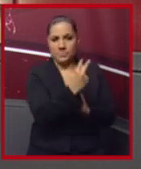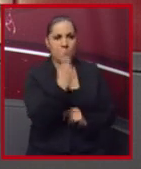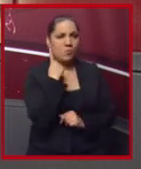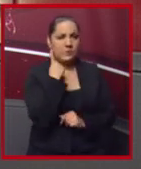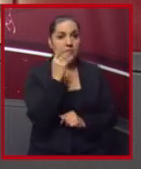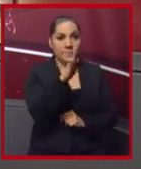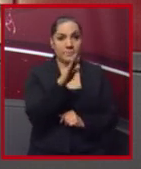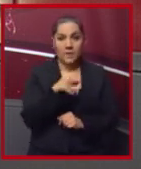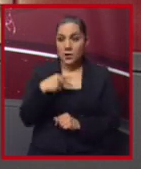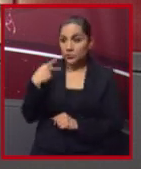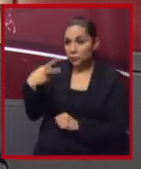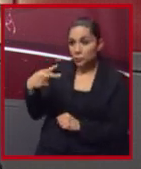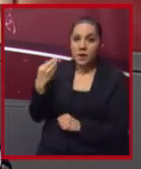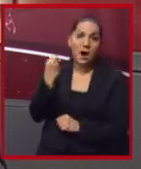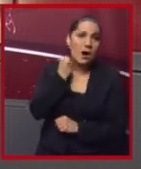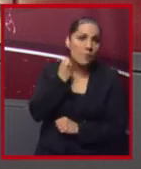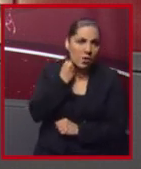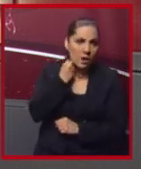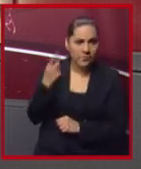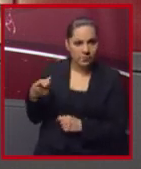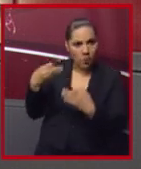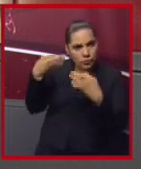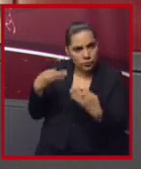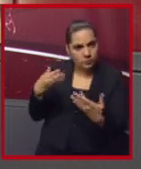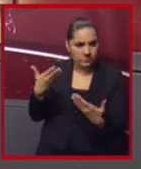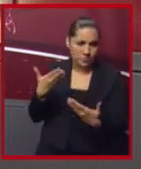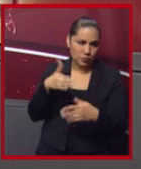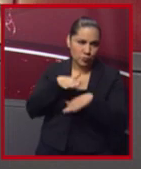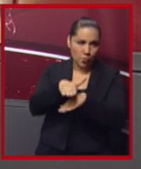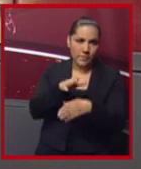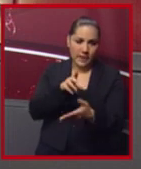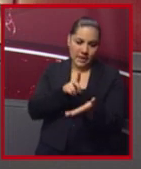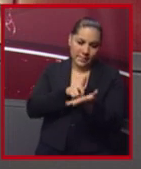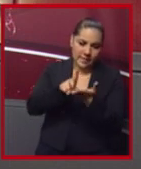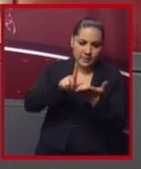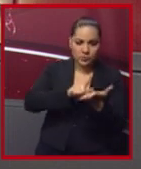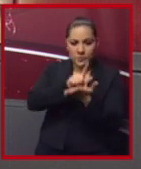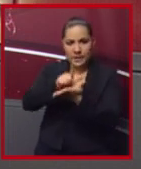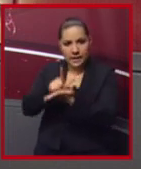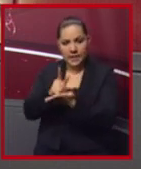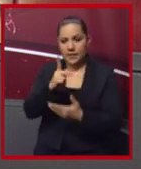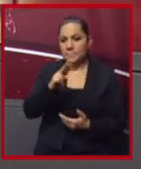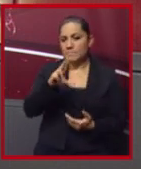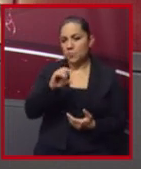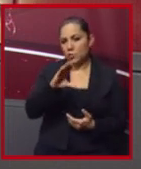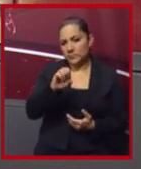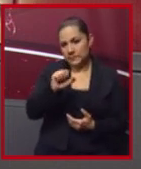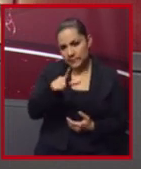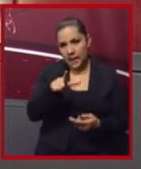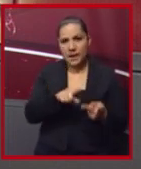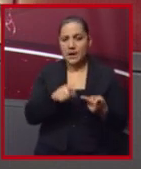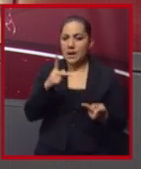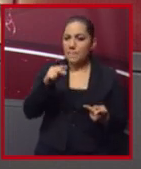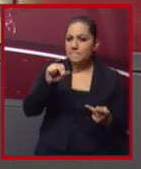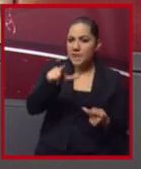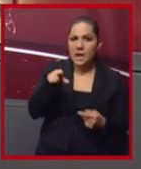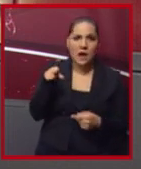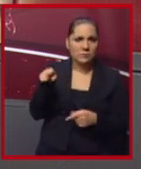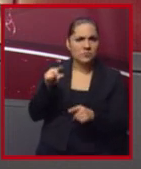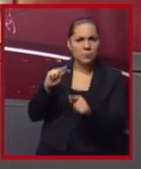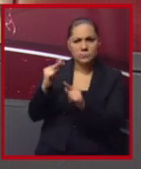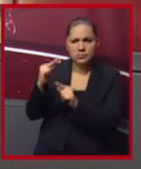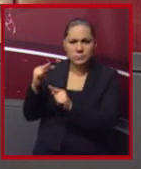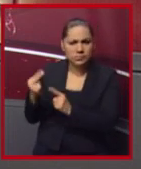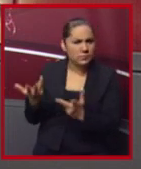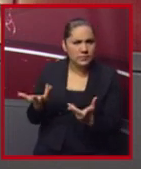de derecho procesal, de los derecho penal? Bueno, ahí estuvieron también sobre la mesa pues los fundamentos constitucionales de la